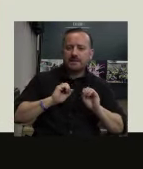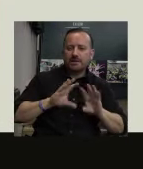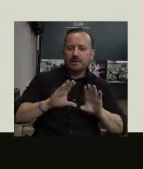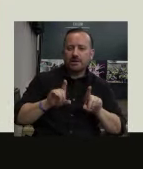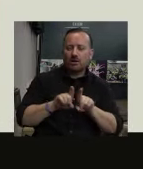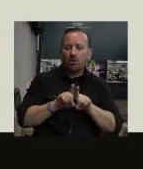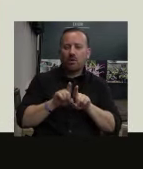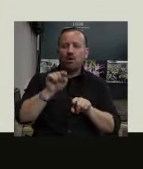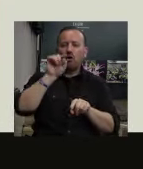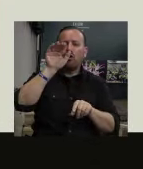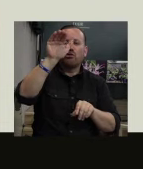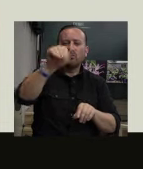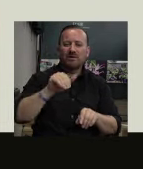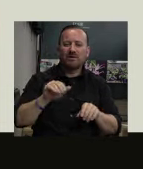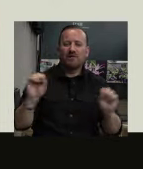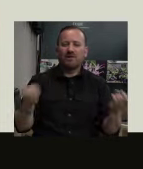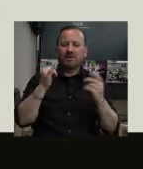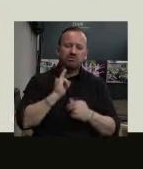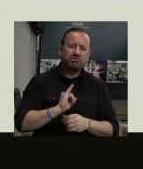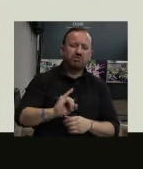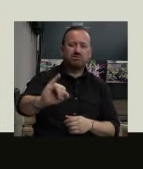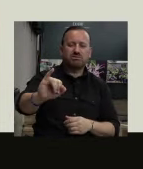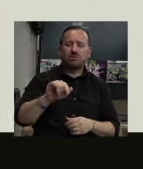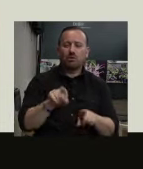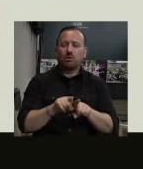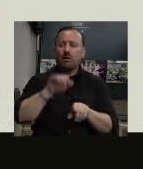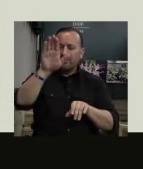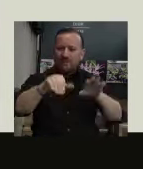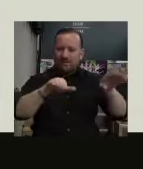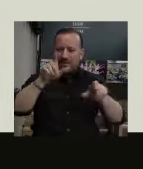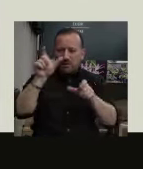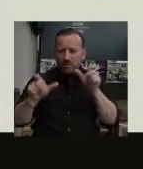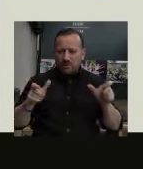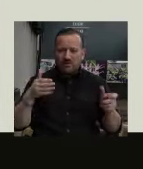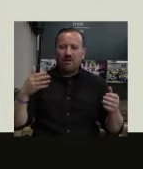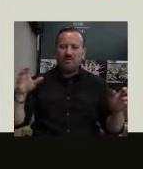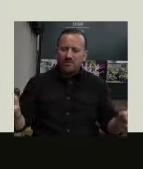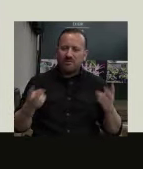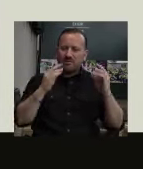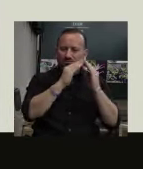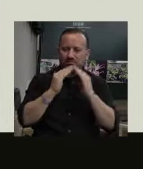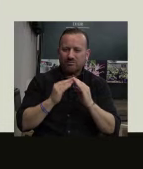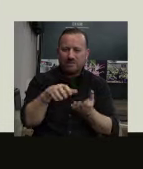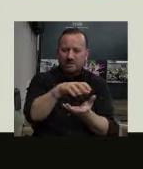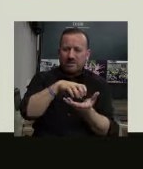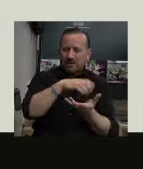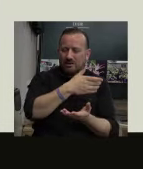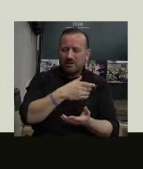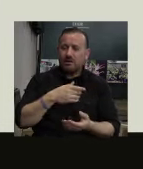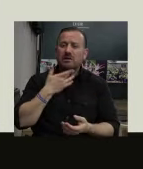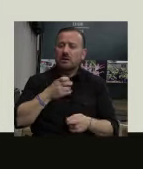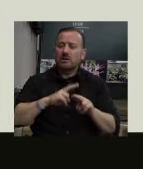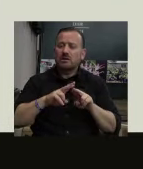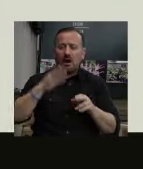tocar una vida para siempre y llevar a la gente habitar la ciudad llevar a la gente por eso qué hicimos